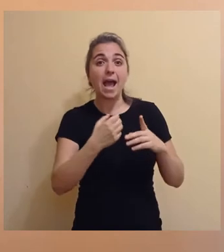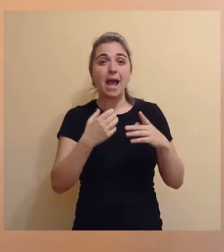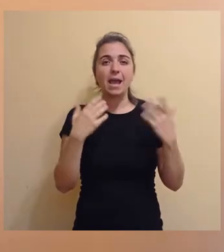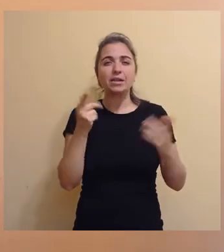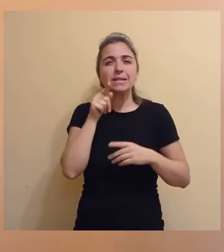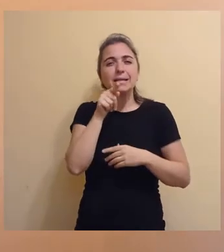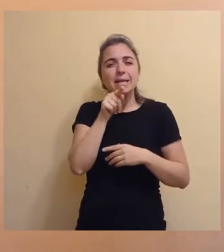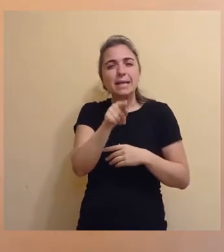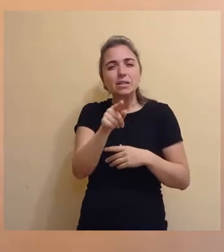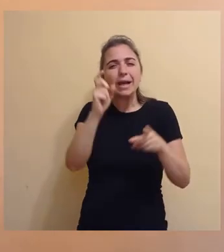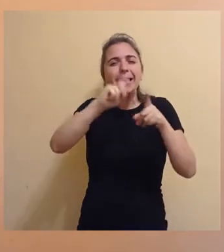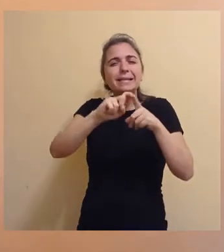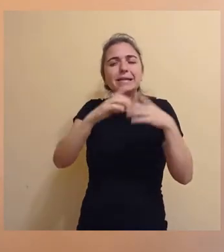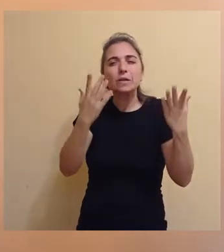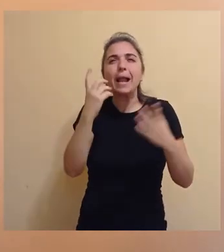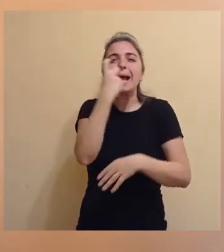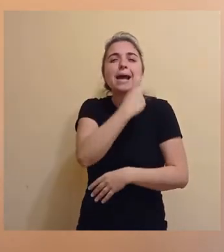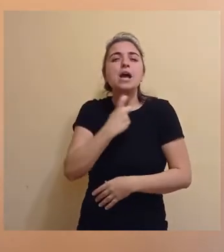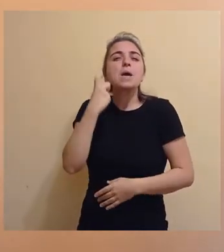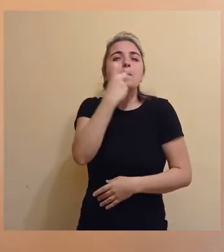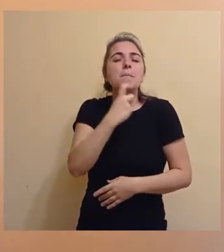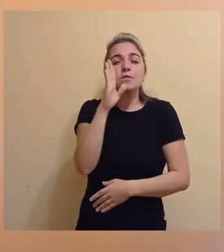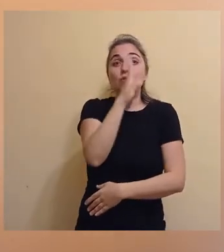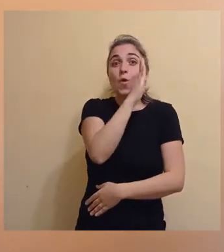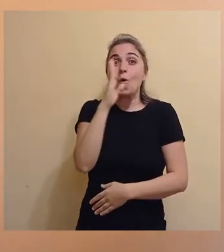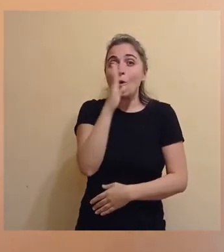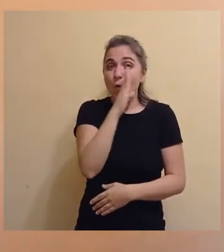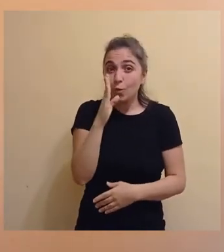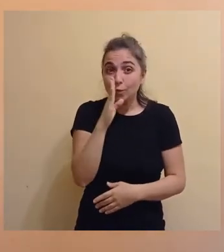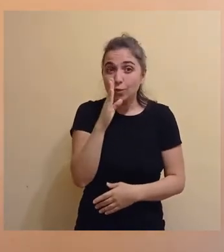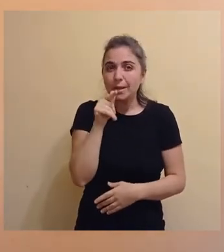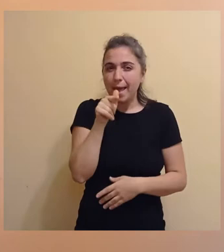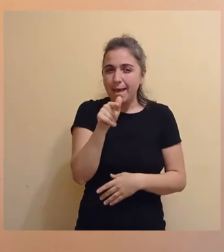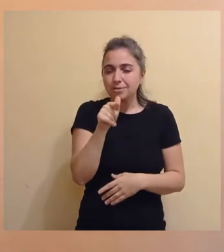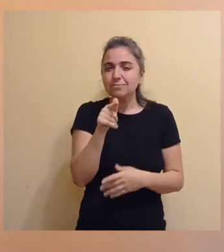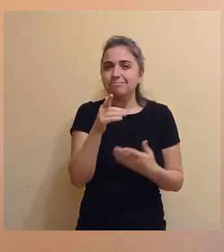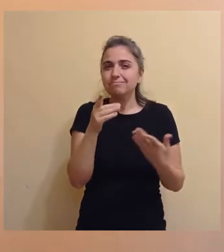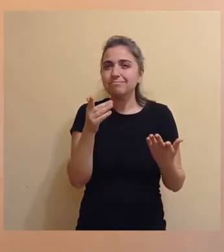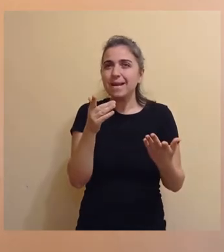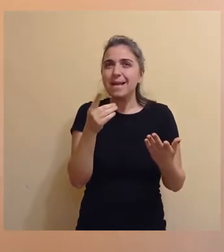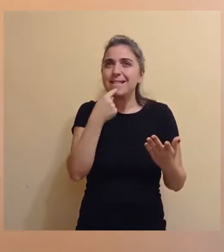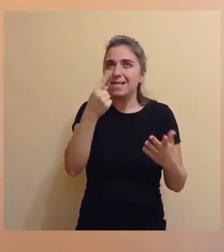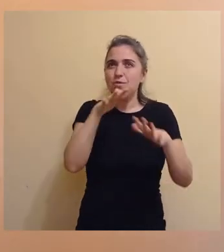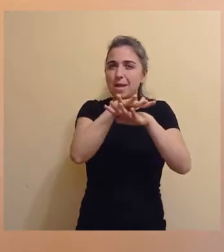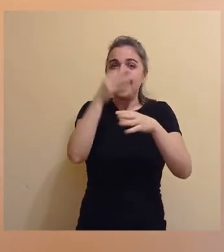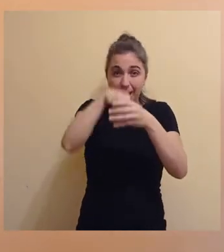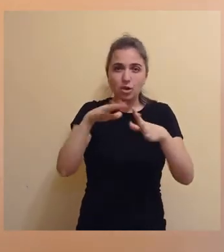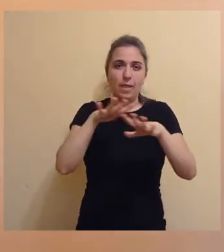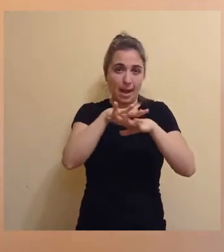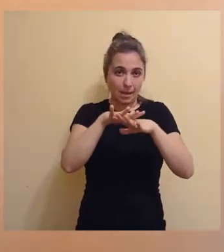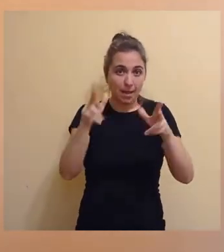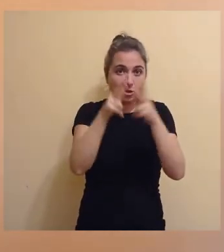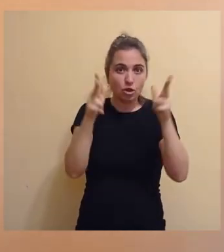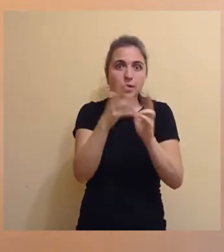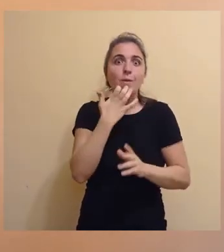y tienen como una serie de submitos, ¿no? que se ponen en juego cuando estamos hablando de las redes sociales, ¿no?